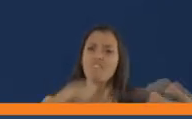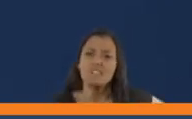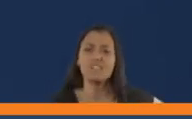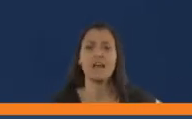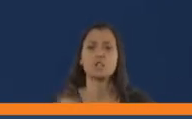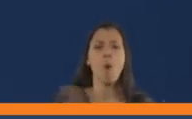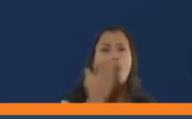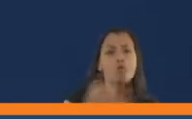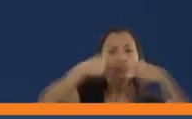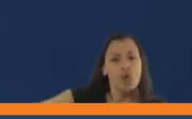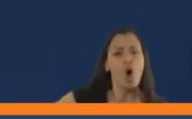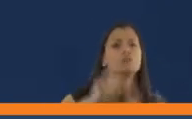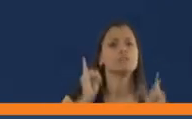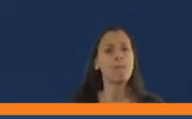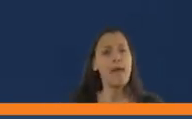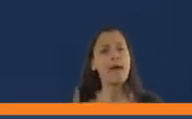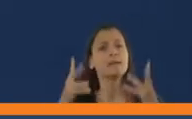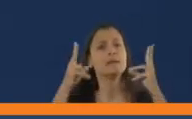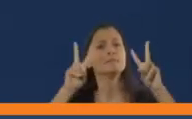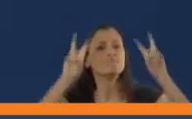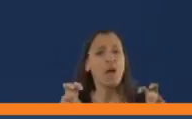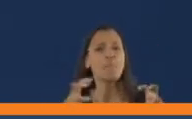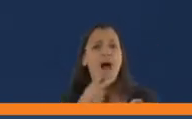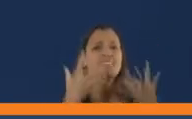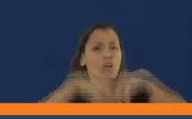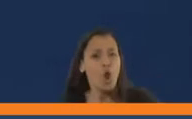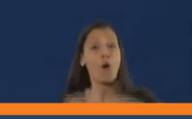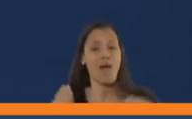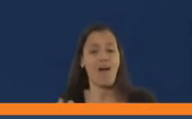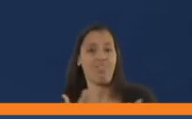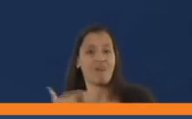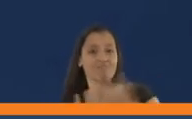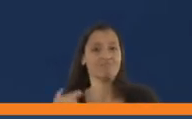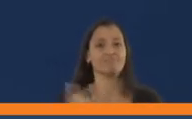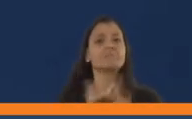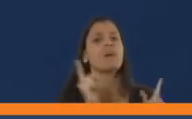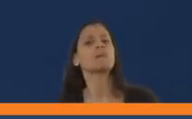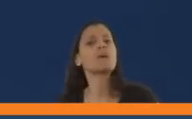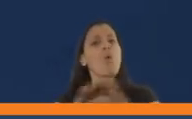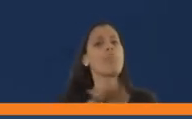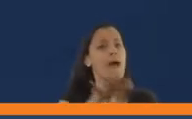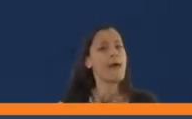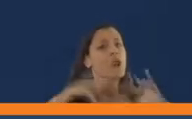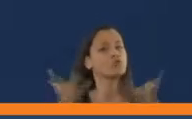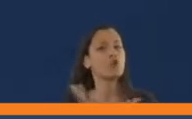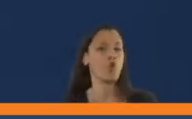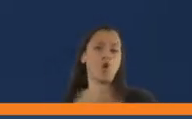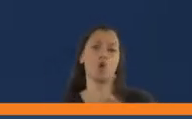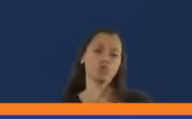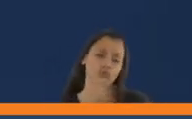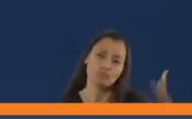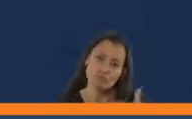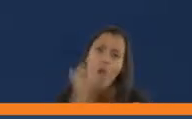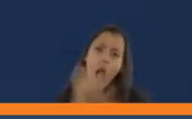productiva a la tecnología para el progreso social y a la equidad de género asumamos el desafío de atender